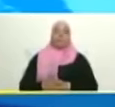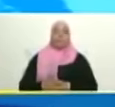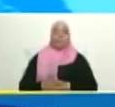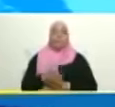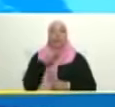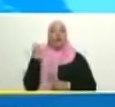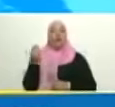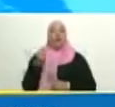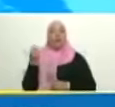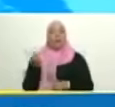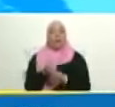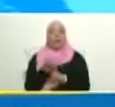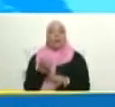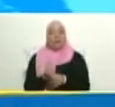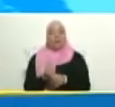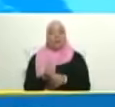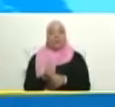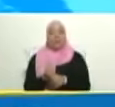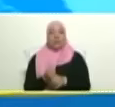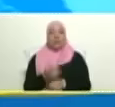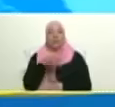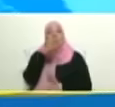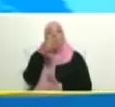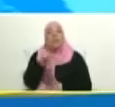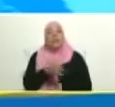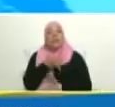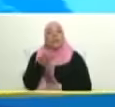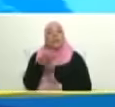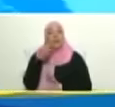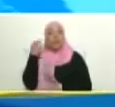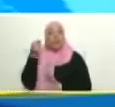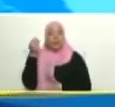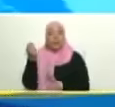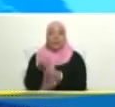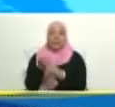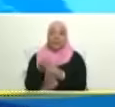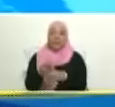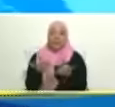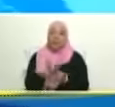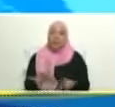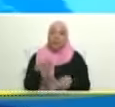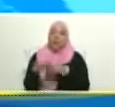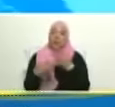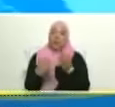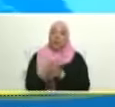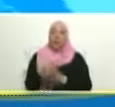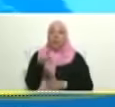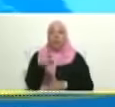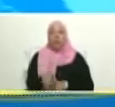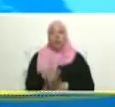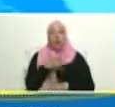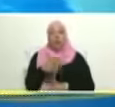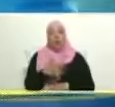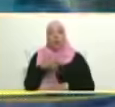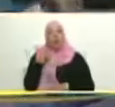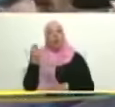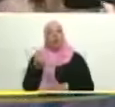jóvenes. Sientan ese orgullo. Y los que no somos tan muchachos, pero también nos sentimos